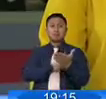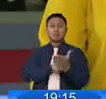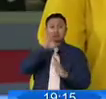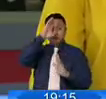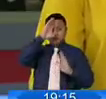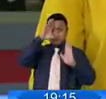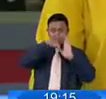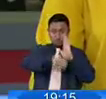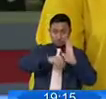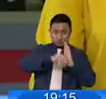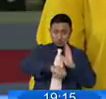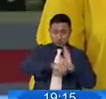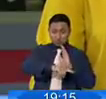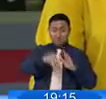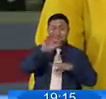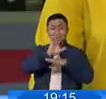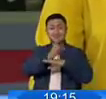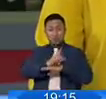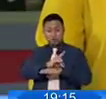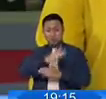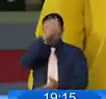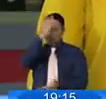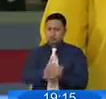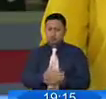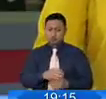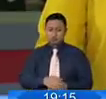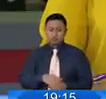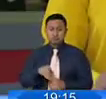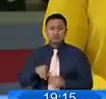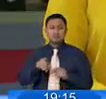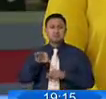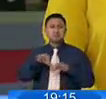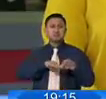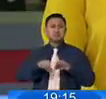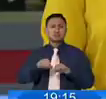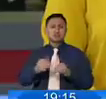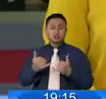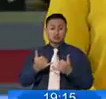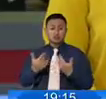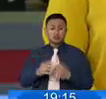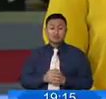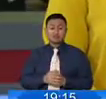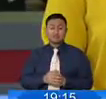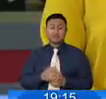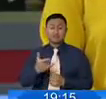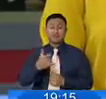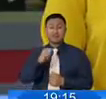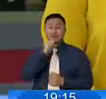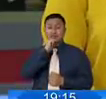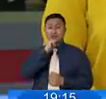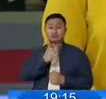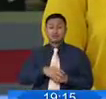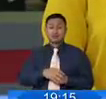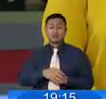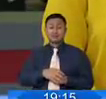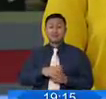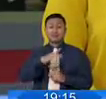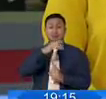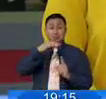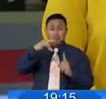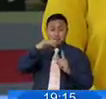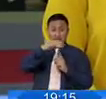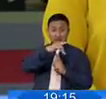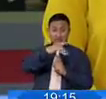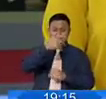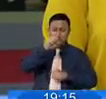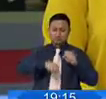minero Mirador en Zamora Chinchipe. Ellos señalan que se han registrado graves faltas ambientales y exigen